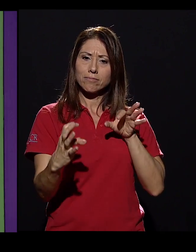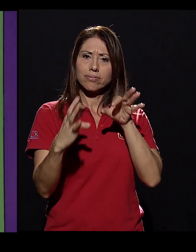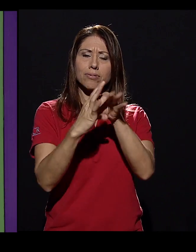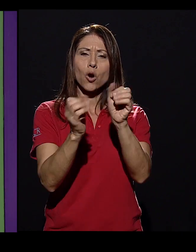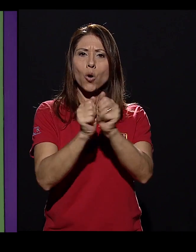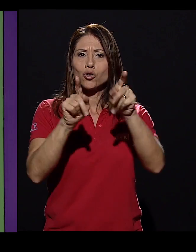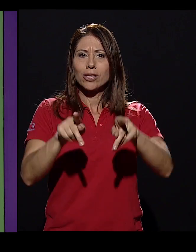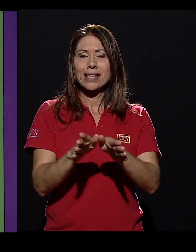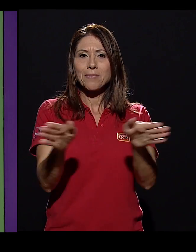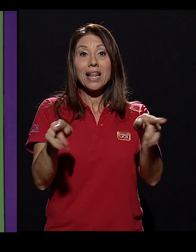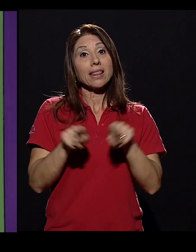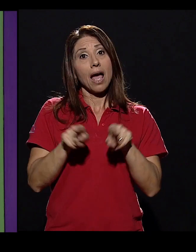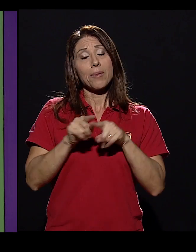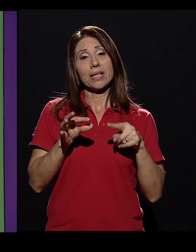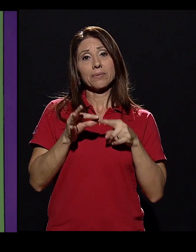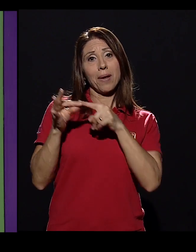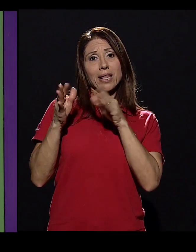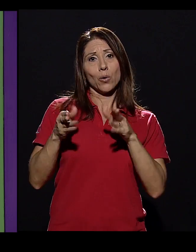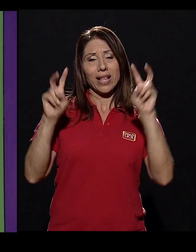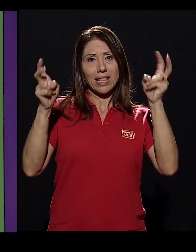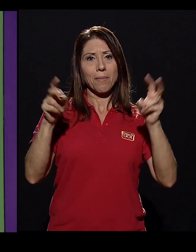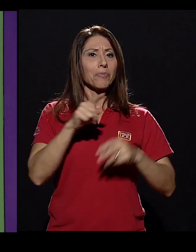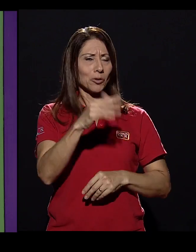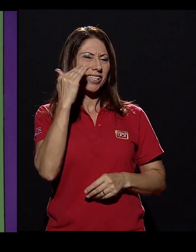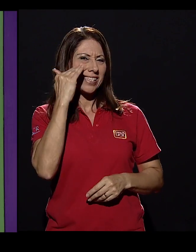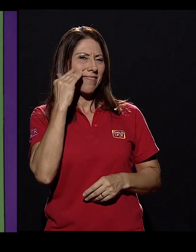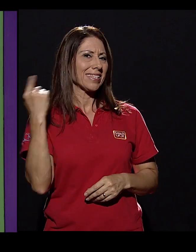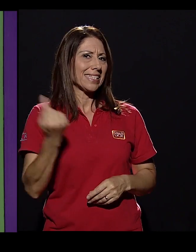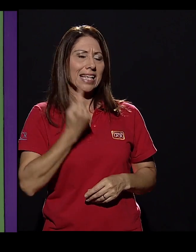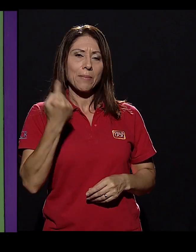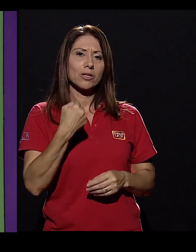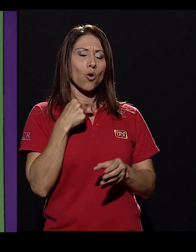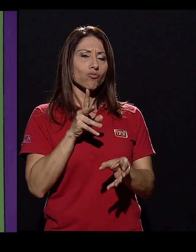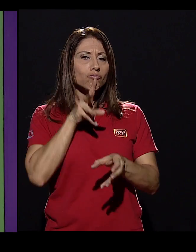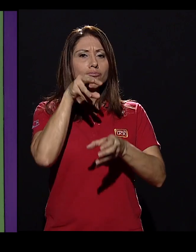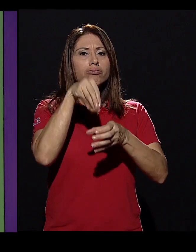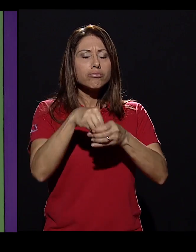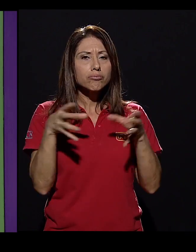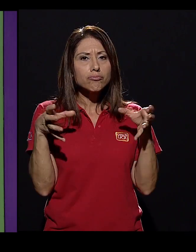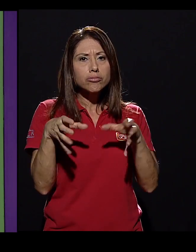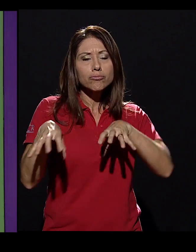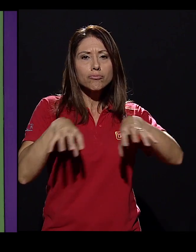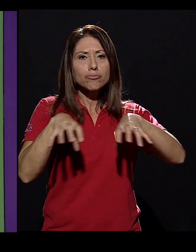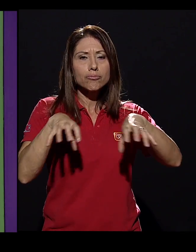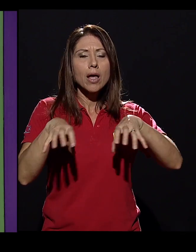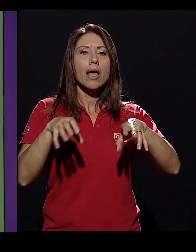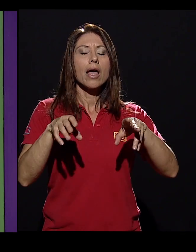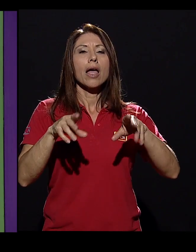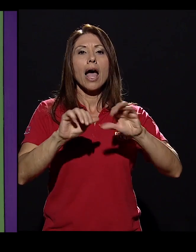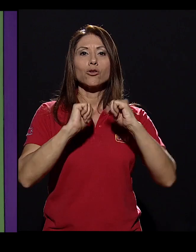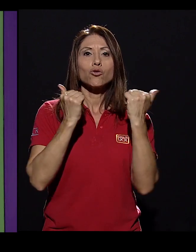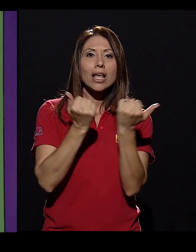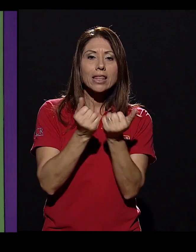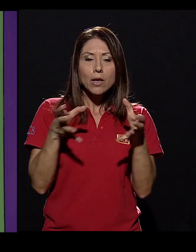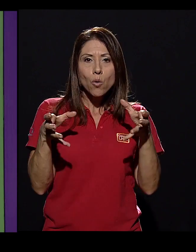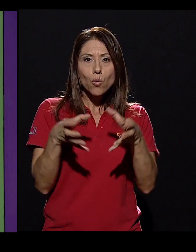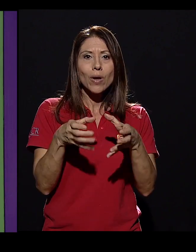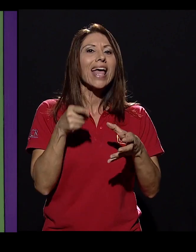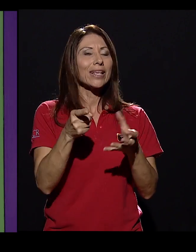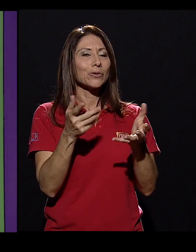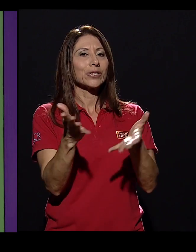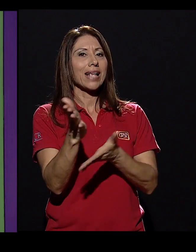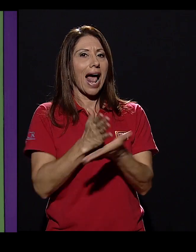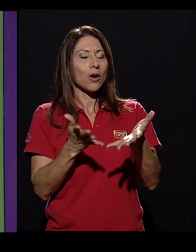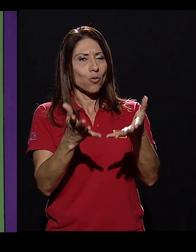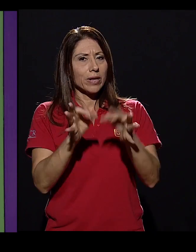además de ser experto en el tema, ¿verdad? Y bueno, como usted sabe, y yo siempre he estado involucrada en el movimiento asociativo y eso era algo que